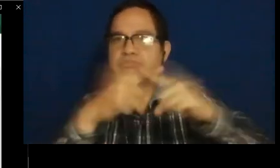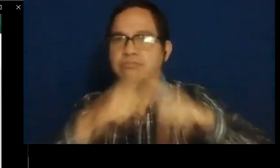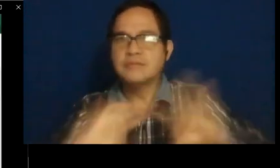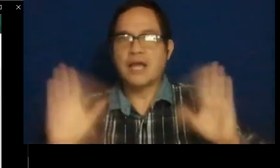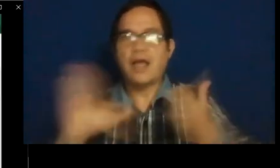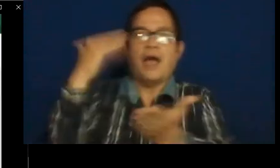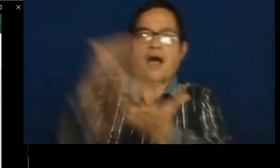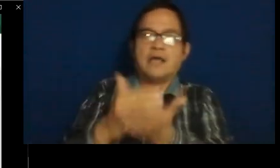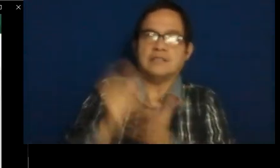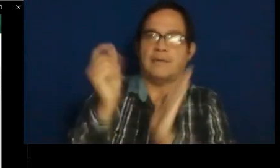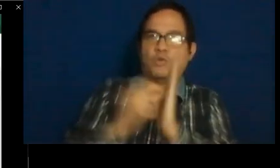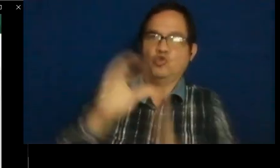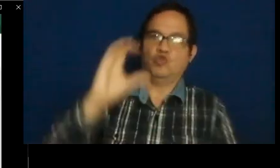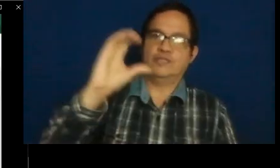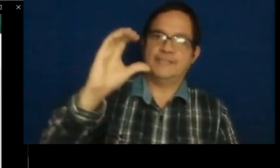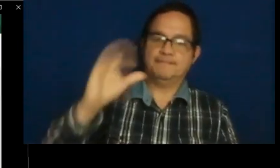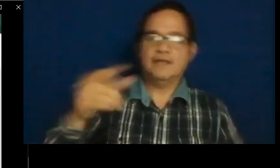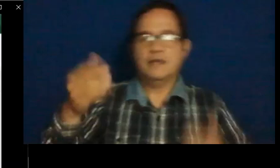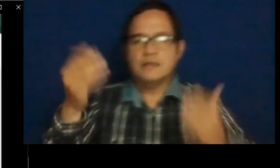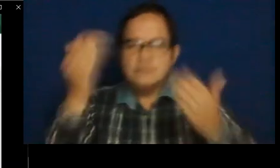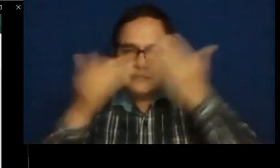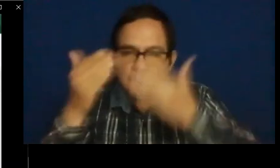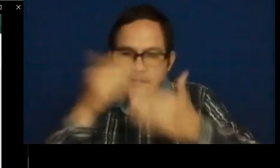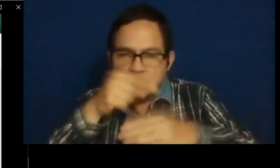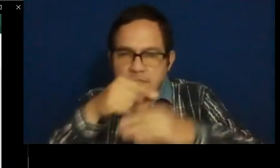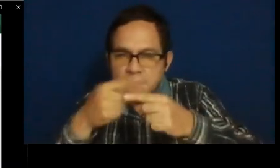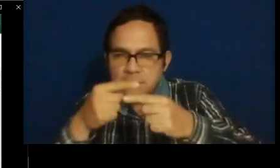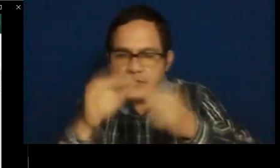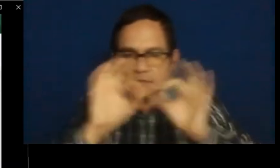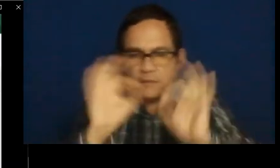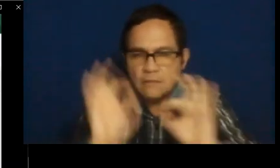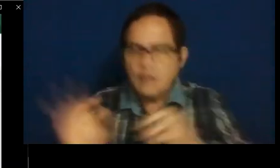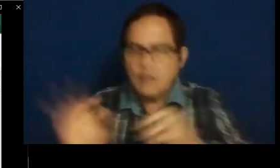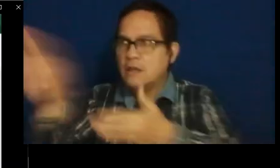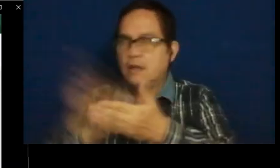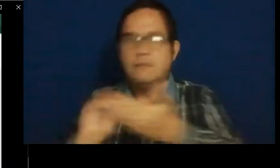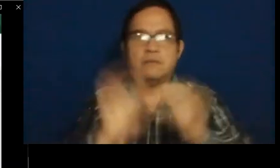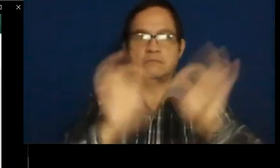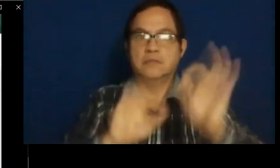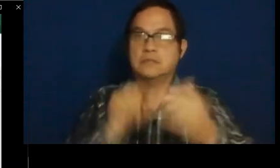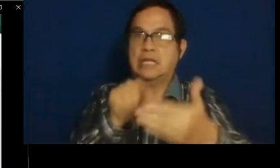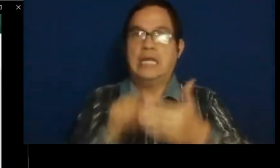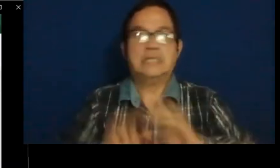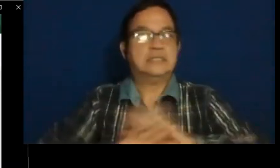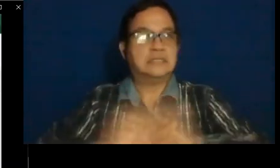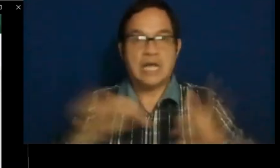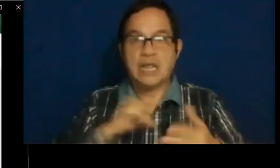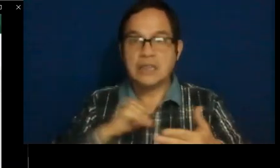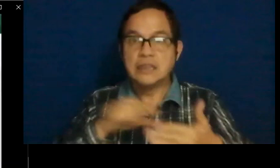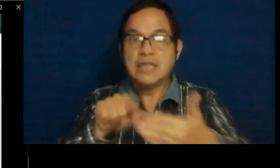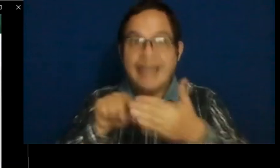Hacer la simulación, tomar los datos, hacer la gráfica, obtener la ecuación. Ya con esta ecuación, esta que tienes acá, vuelvo y repito,